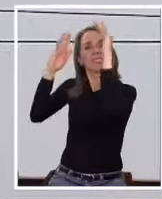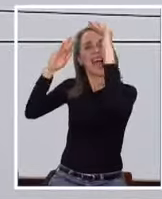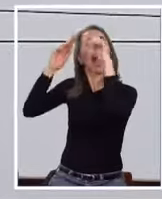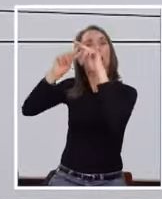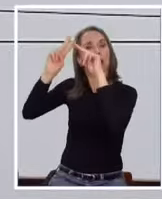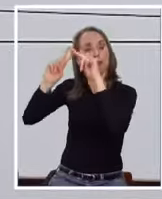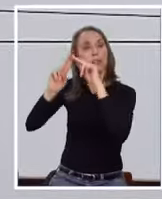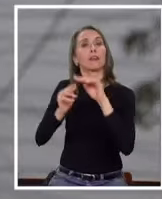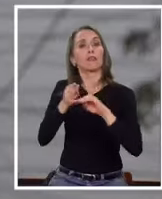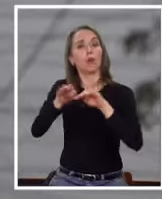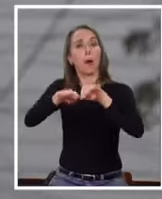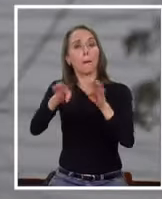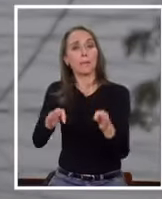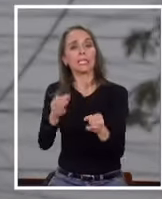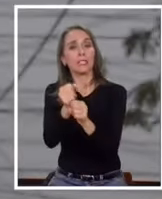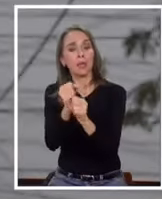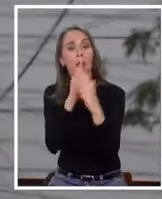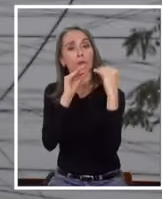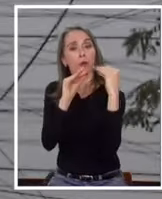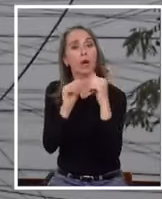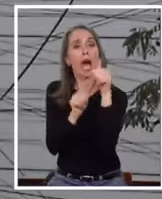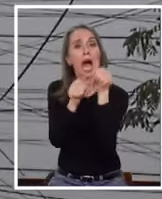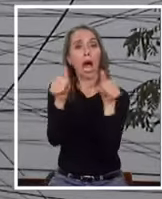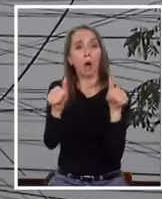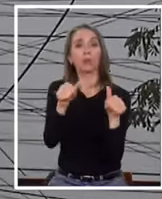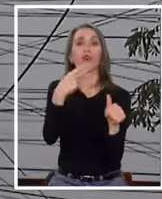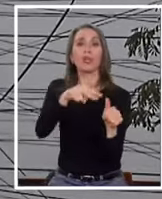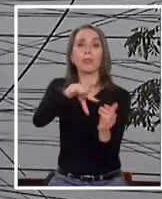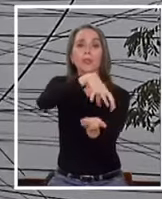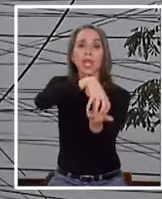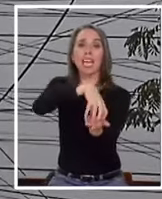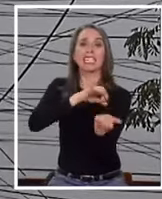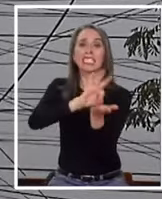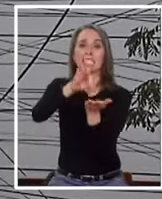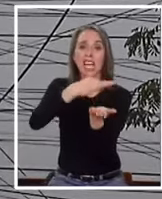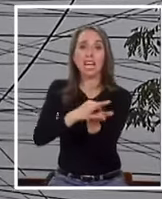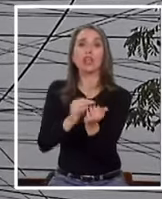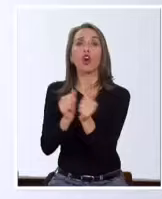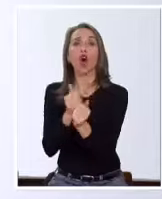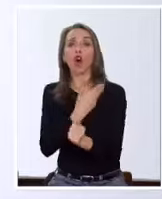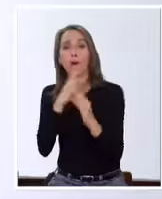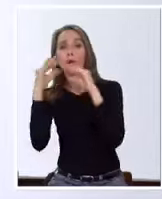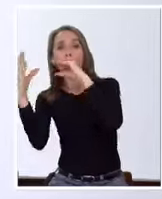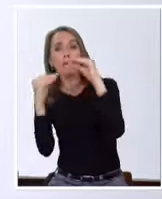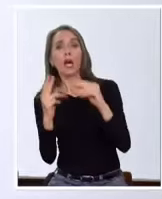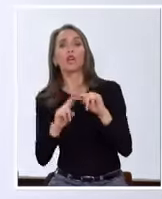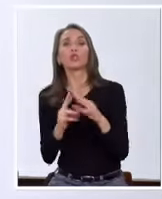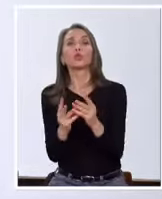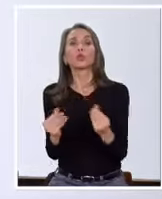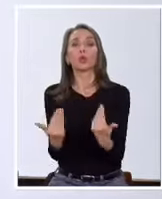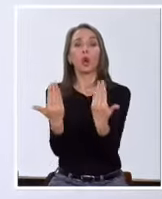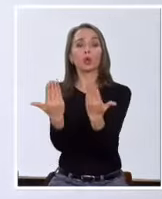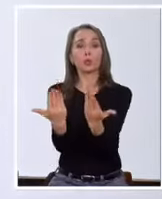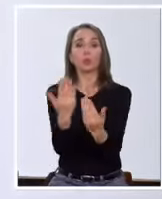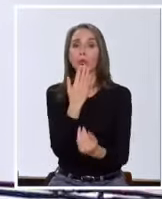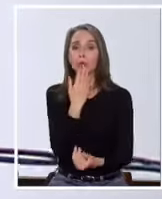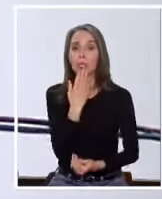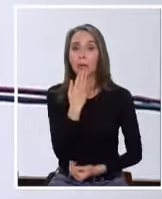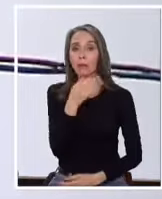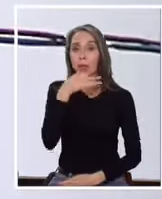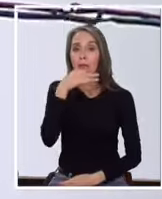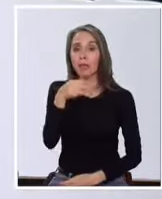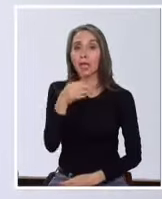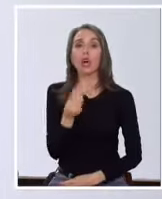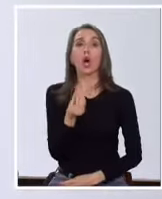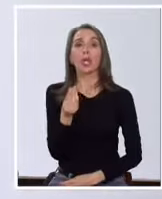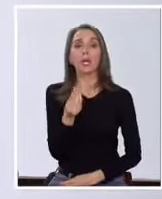estar participando en mesas de trabajo con autoridades locales y gubernamentales para proponer soluciones al respecto. También se refirieron